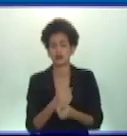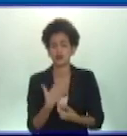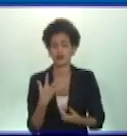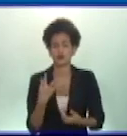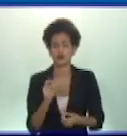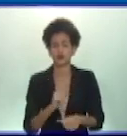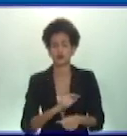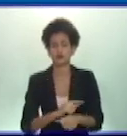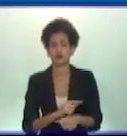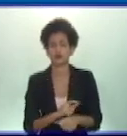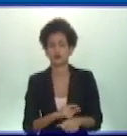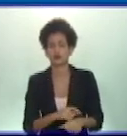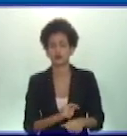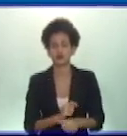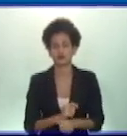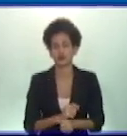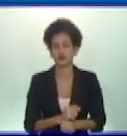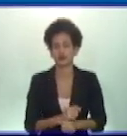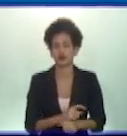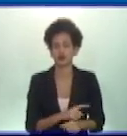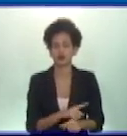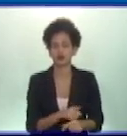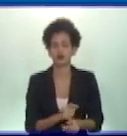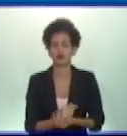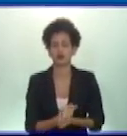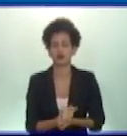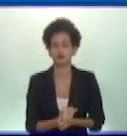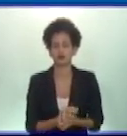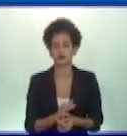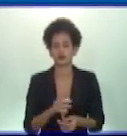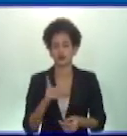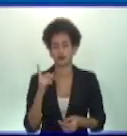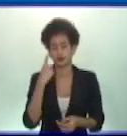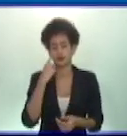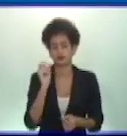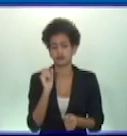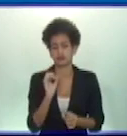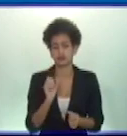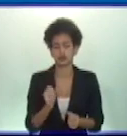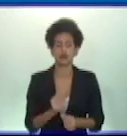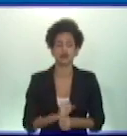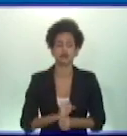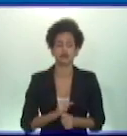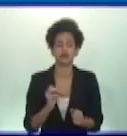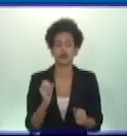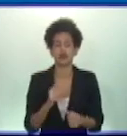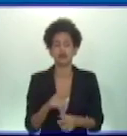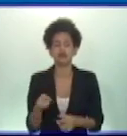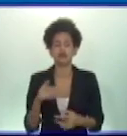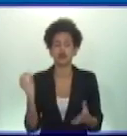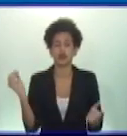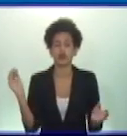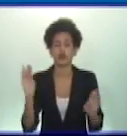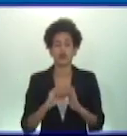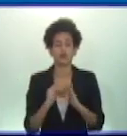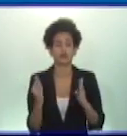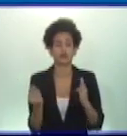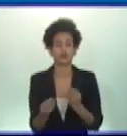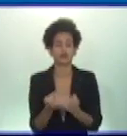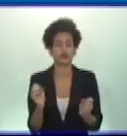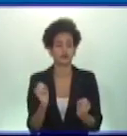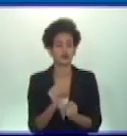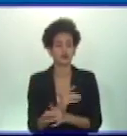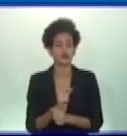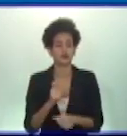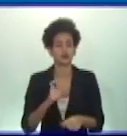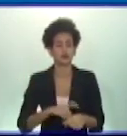final. Y en el tercer caso, nos dan la duración y el final para que determine la hora de comienzo. Les voy a dar un tiempo para que lo